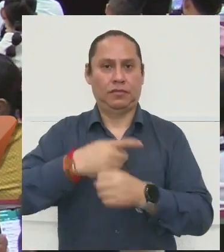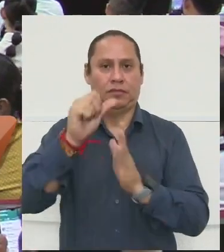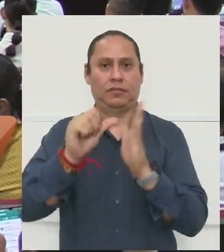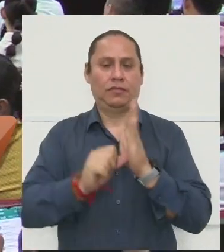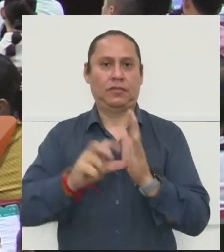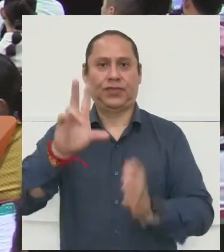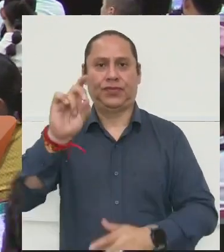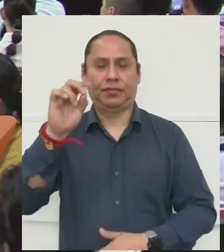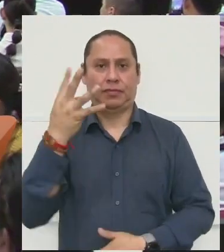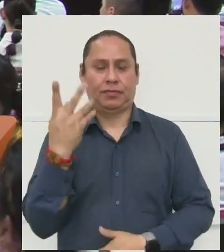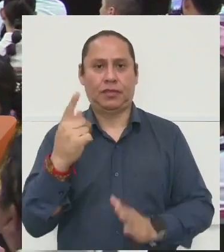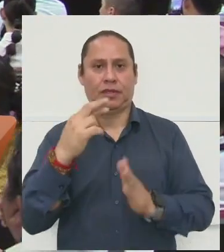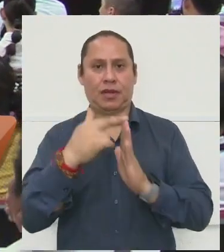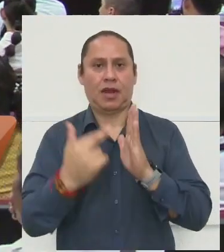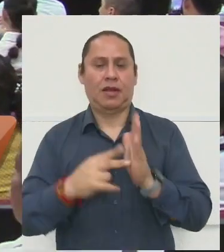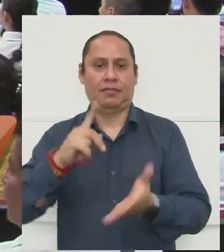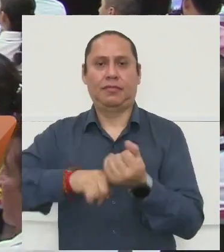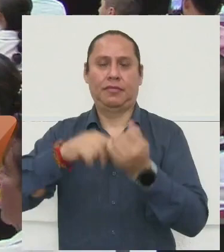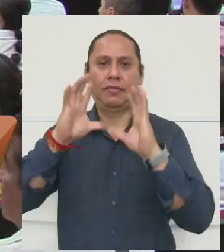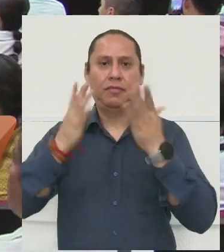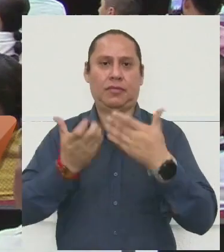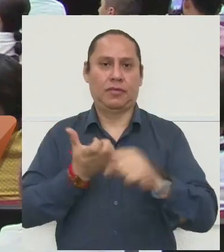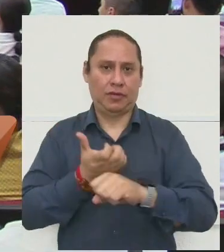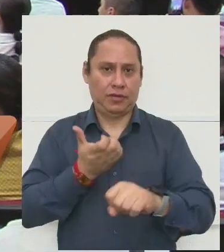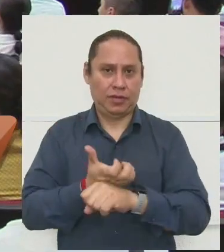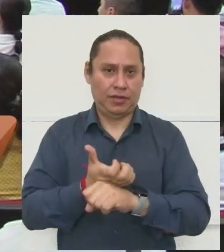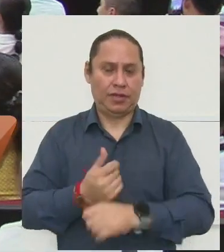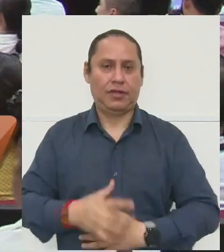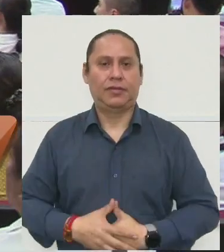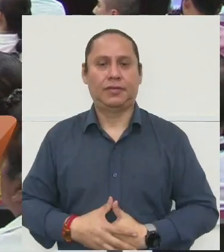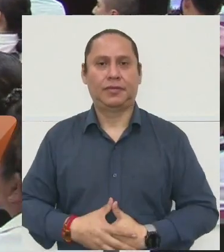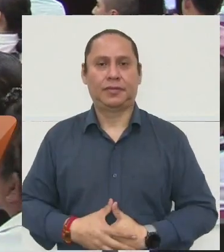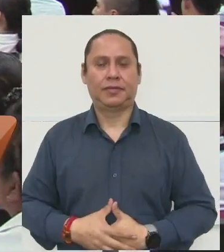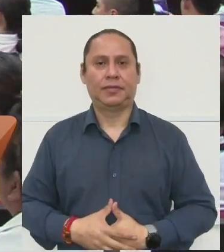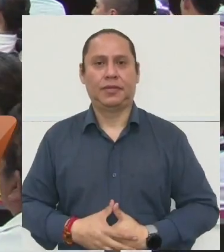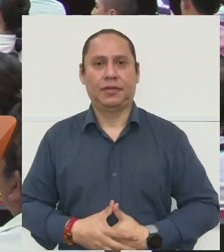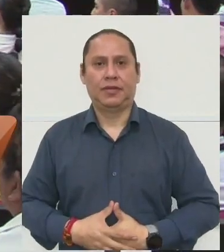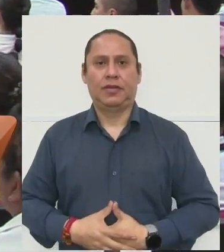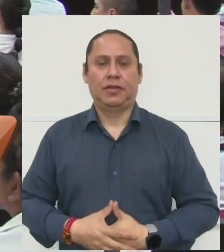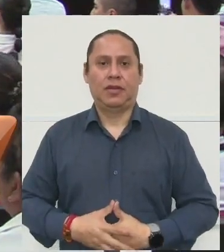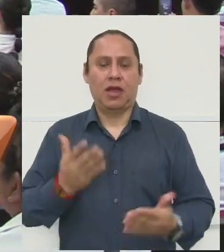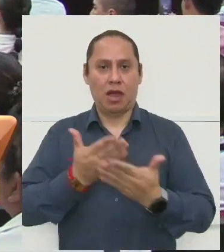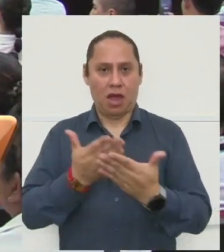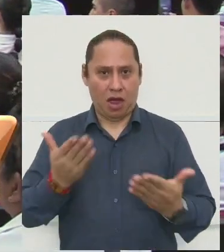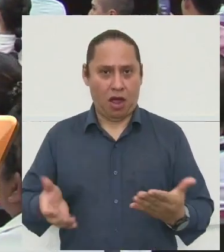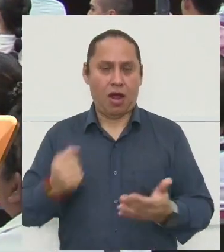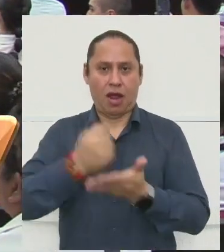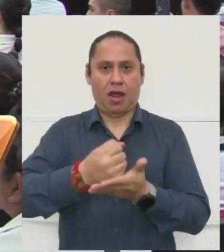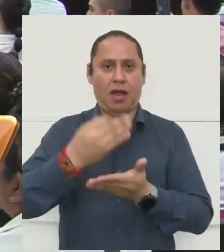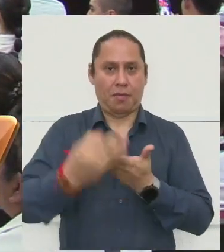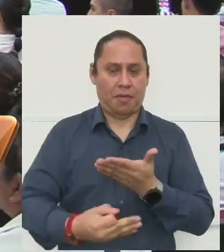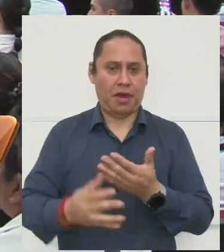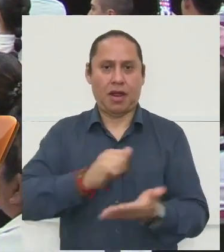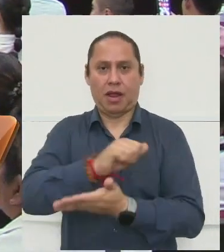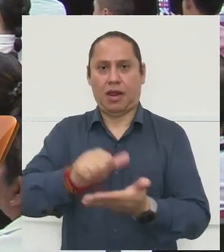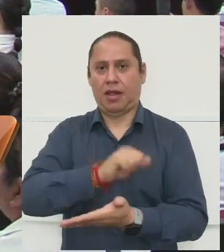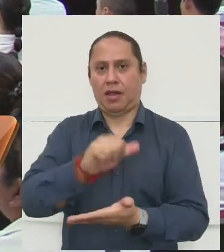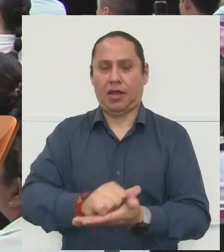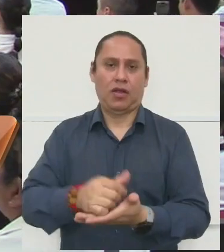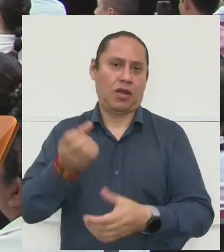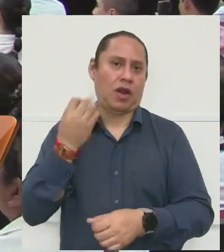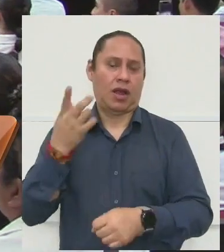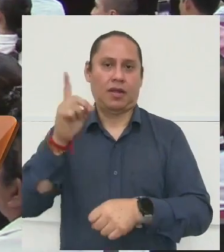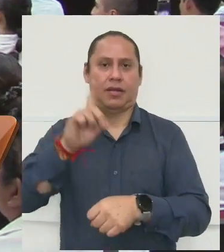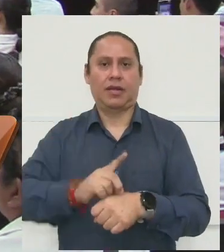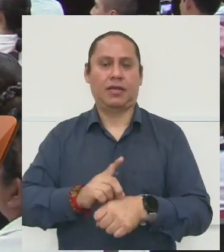artículo 34 del reglamento interior de este propio congreso del estado someteremos a su aprobación el acta de la